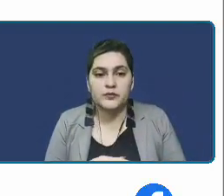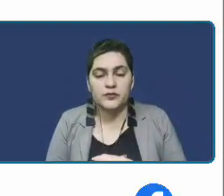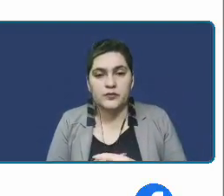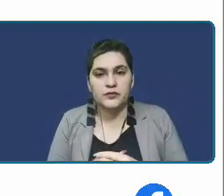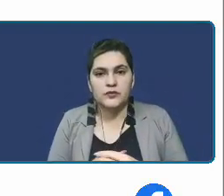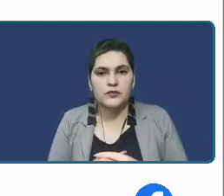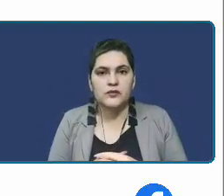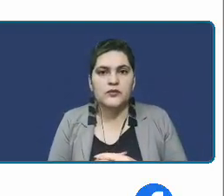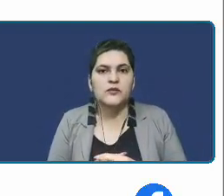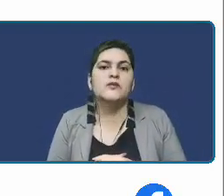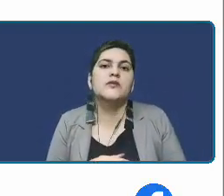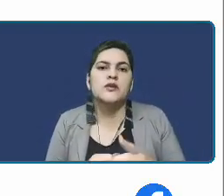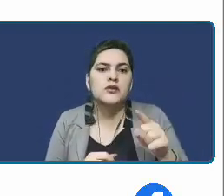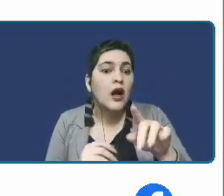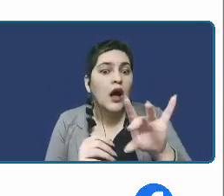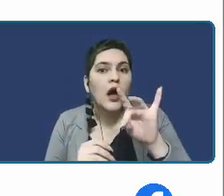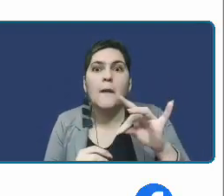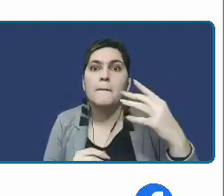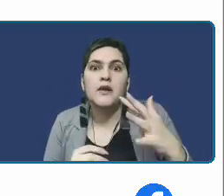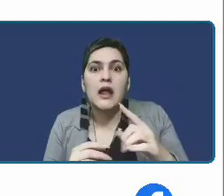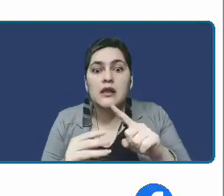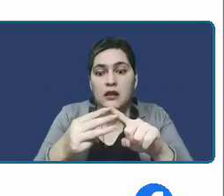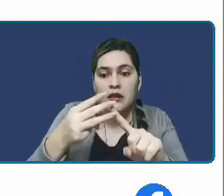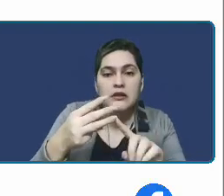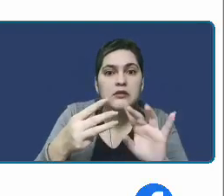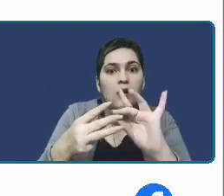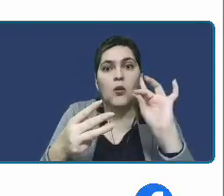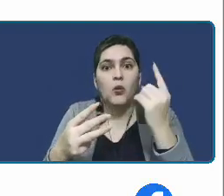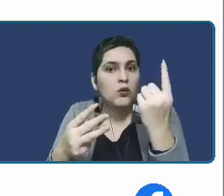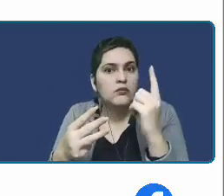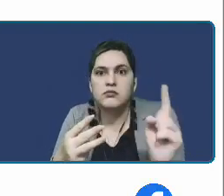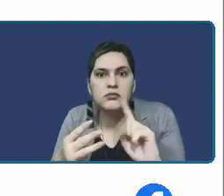cuál es el más importante, ¿no es cierto? Porque en autismo tenemos